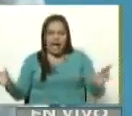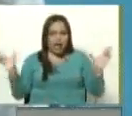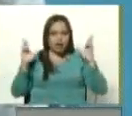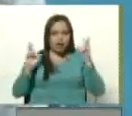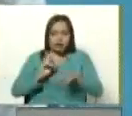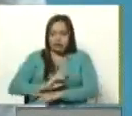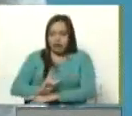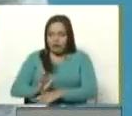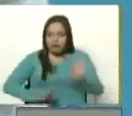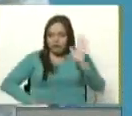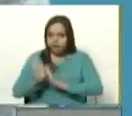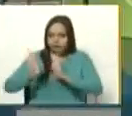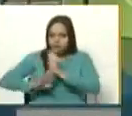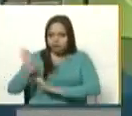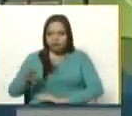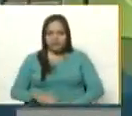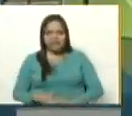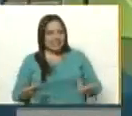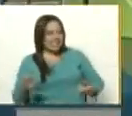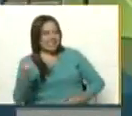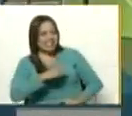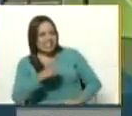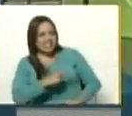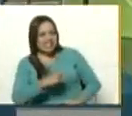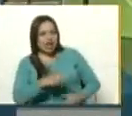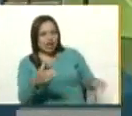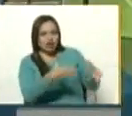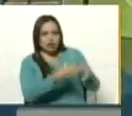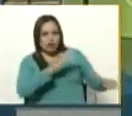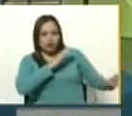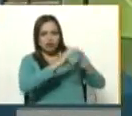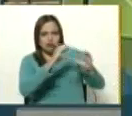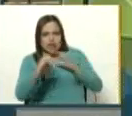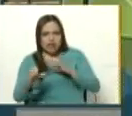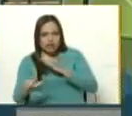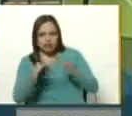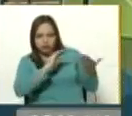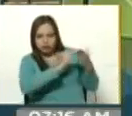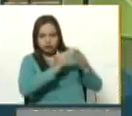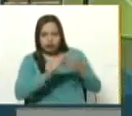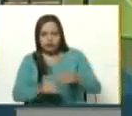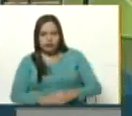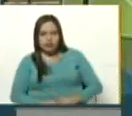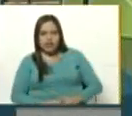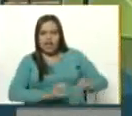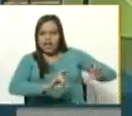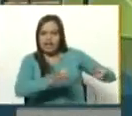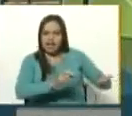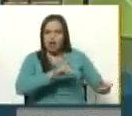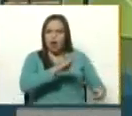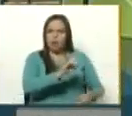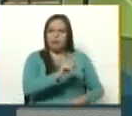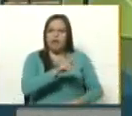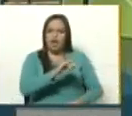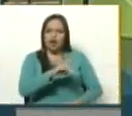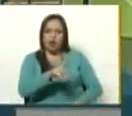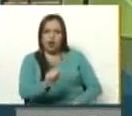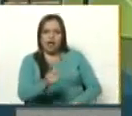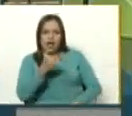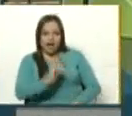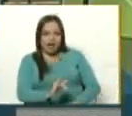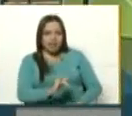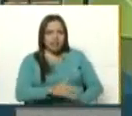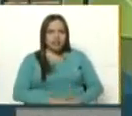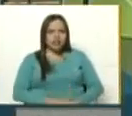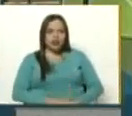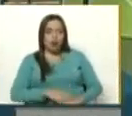Ahora, Eli, ¿qué necesitan los medios comunitarios alternativos, o en este caso Radio Perola, que es el medio del cual es coordinadora, fundadora?